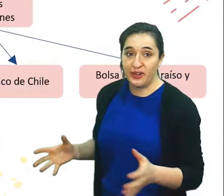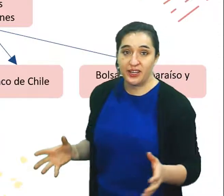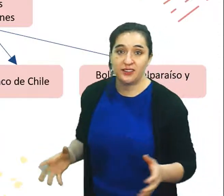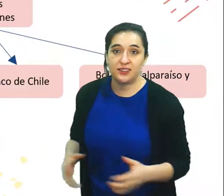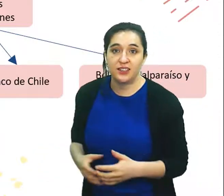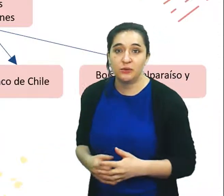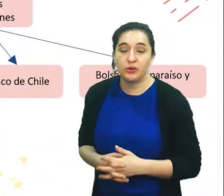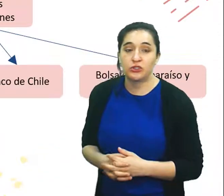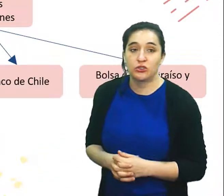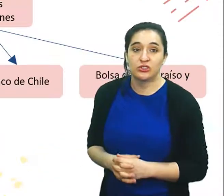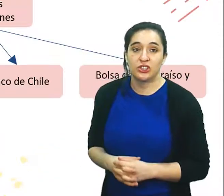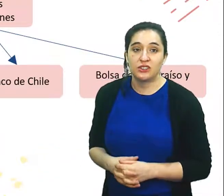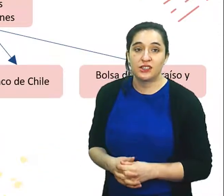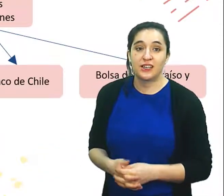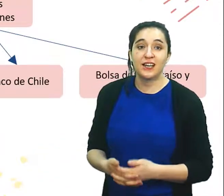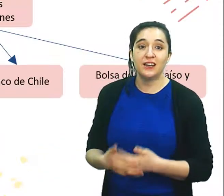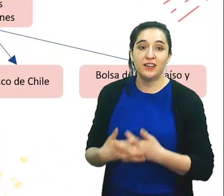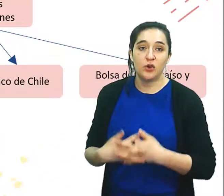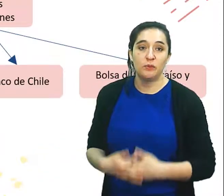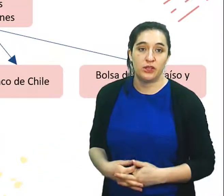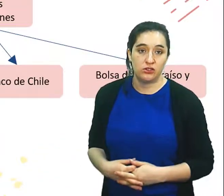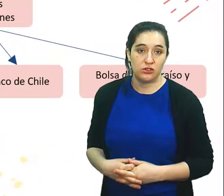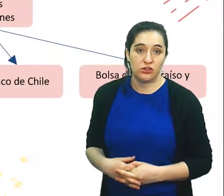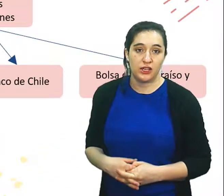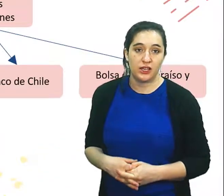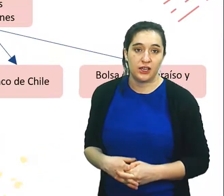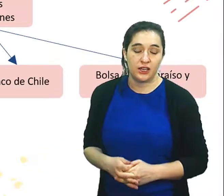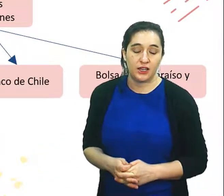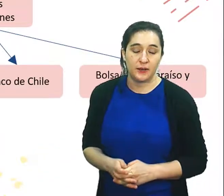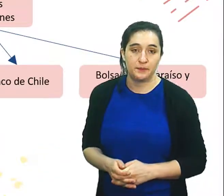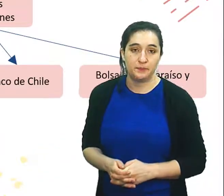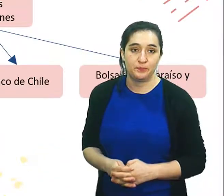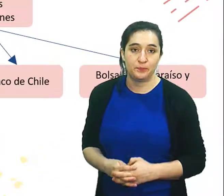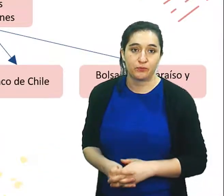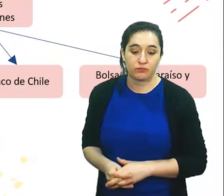hacia afuera, tenemos entonces gran aumento